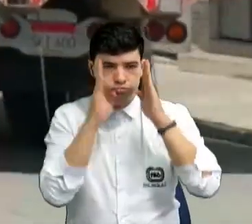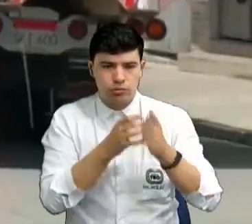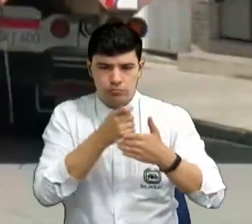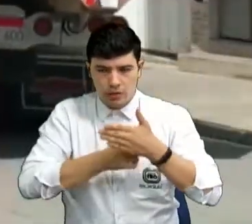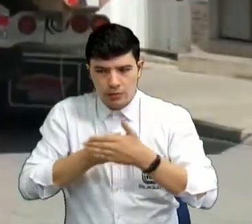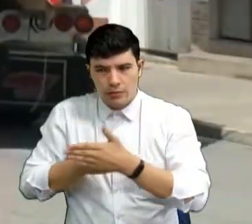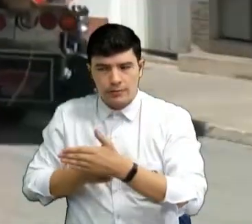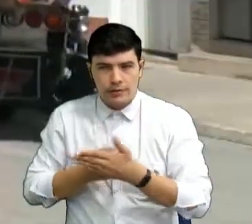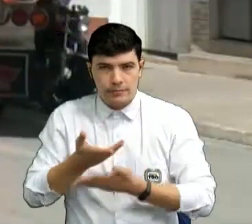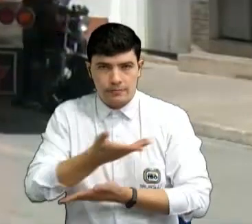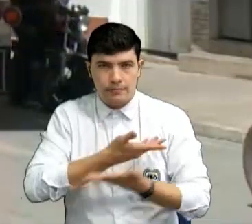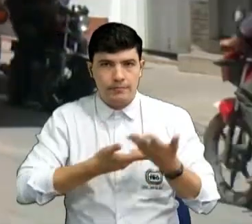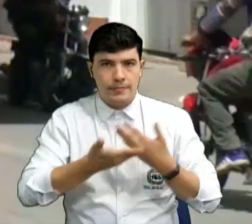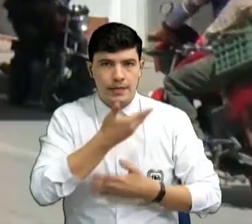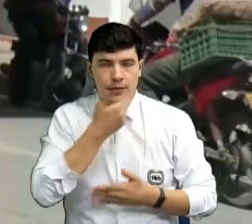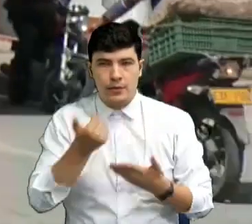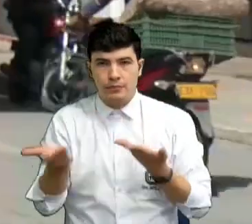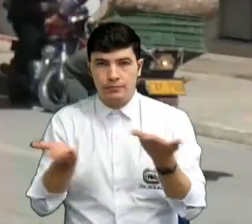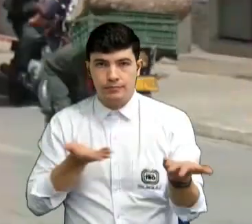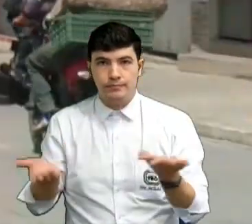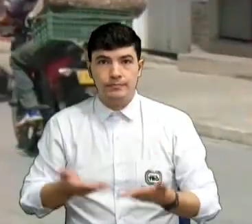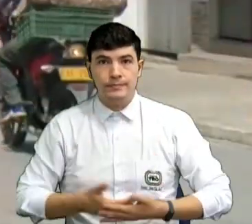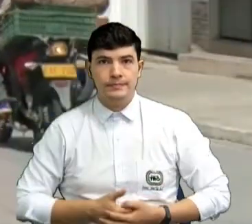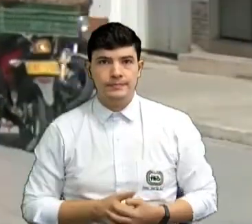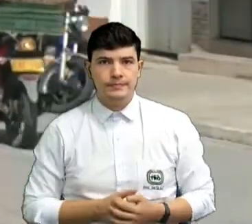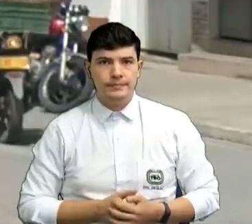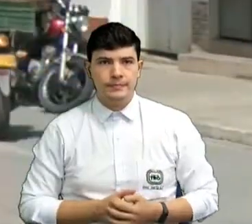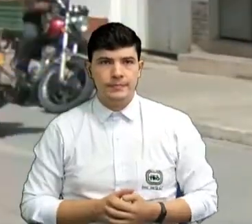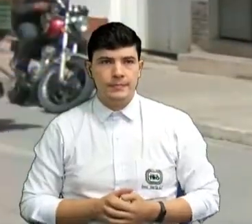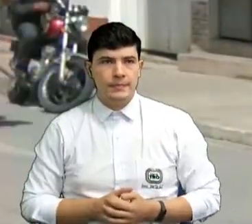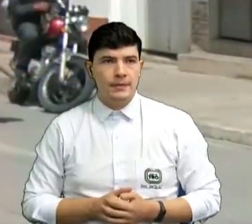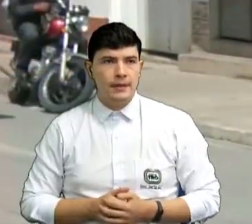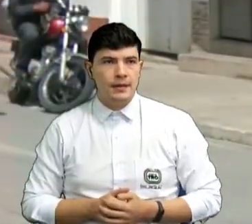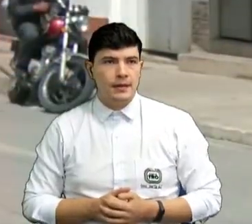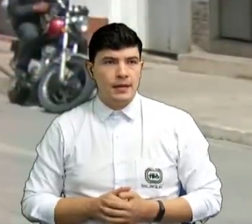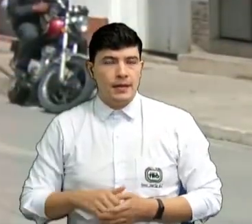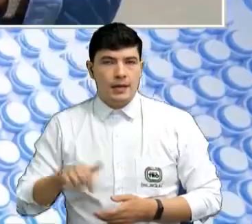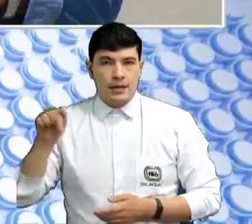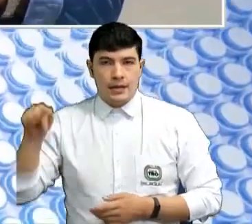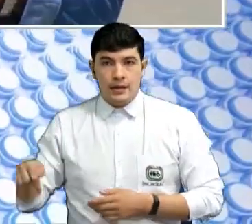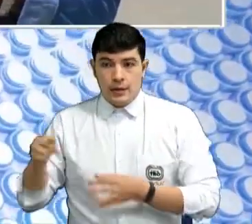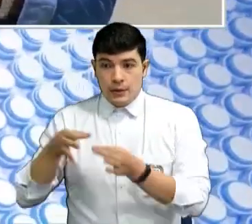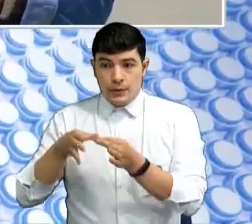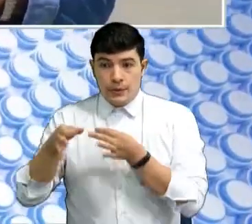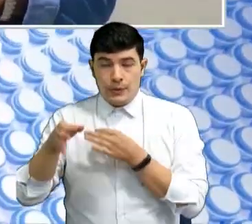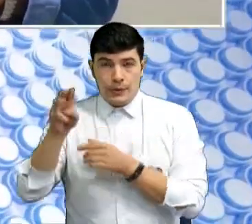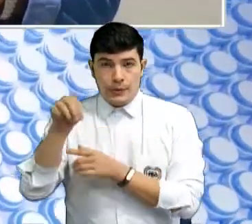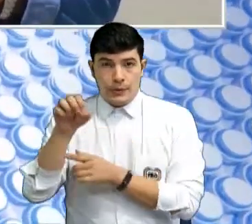Los malagueños y garciarrovirenses están atentos al trabajo que va a realizar el nuevo gerente en esta